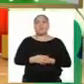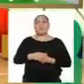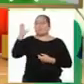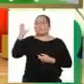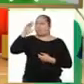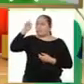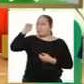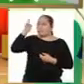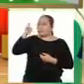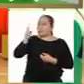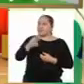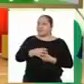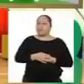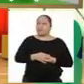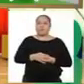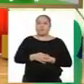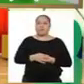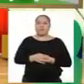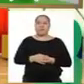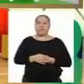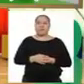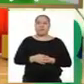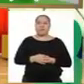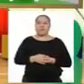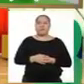¡Chao, profesor!